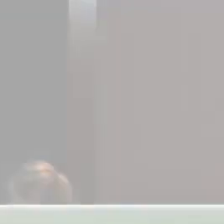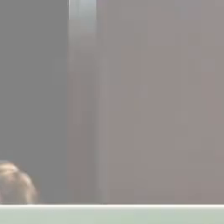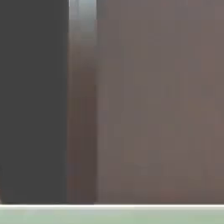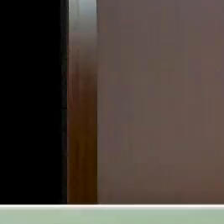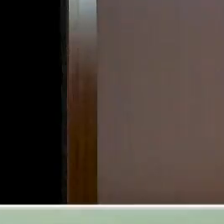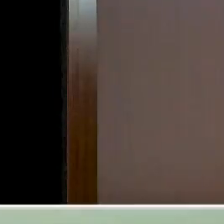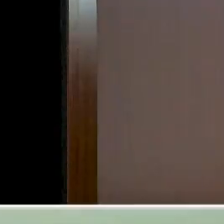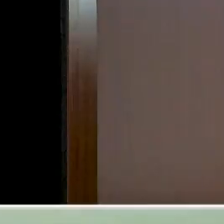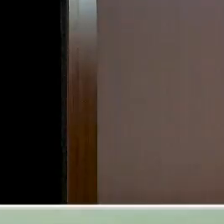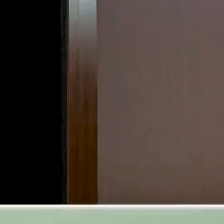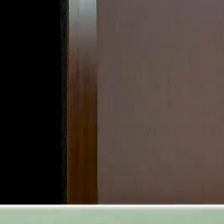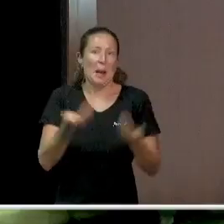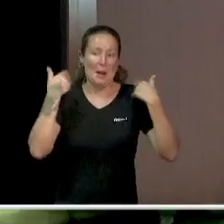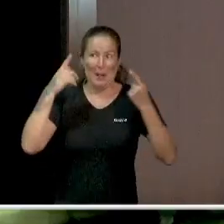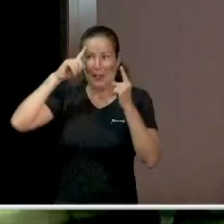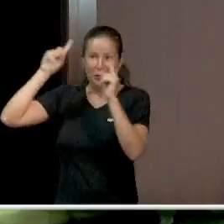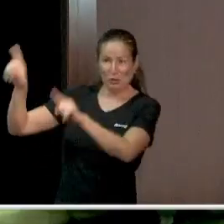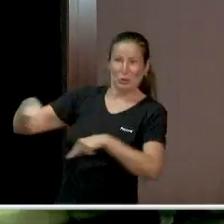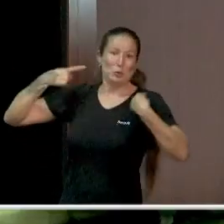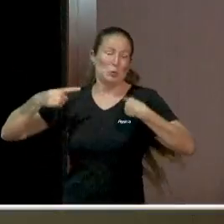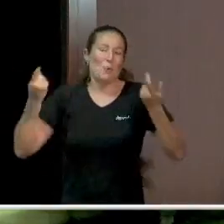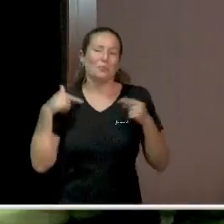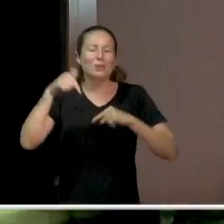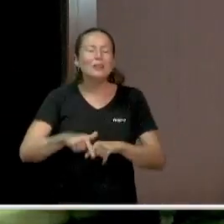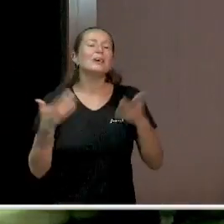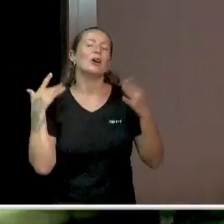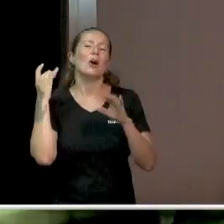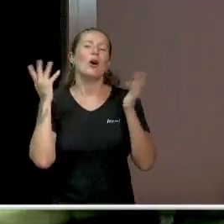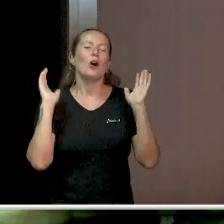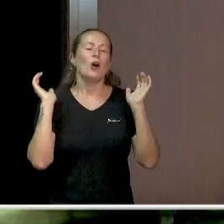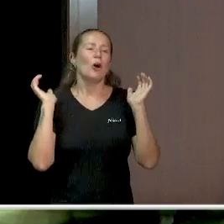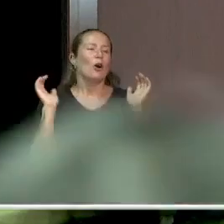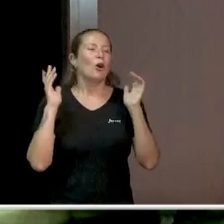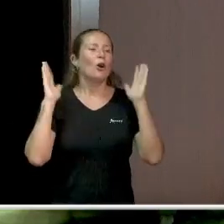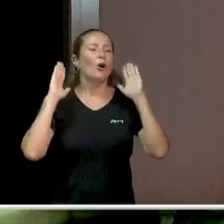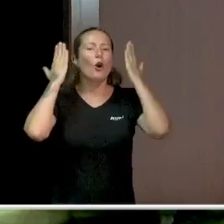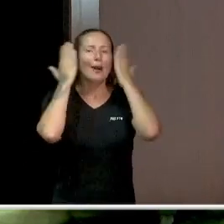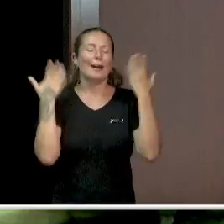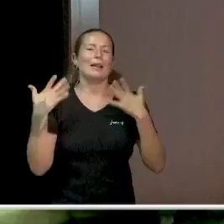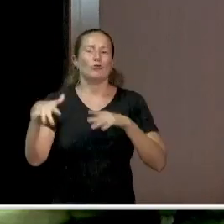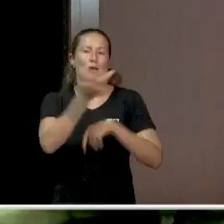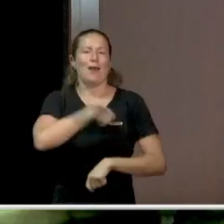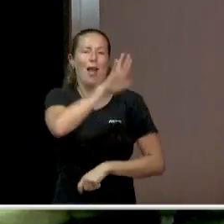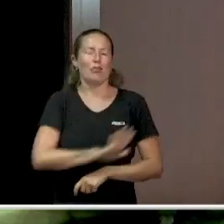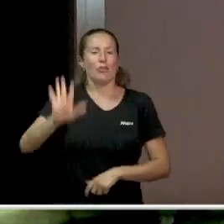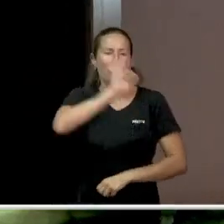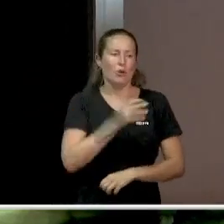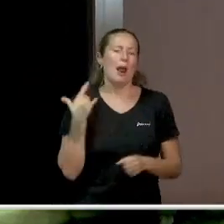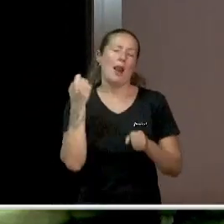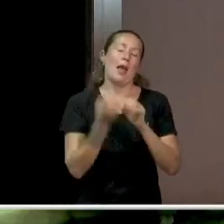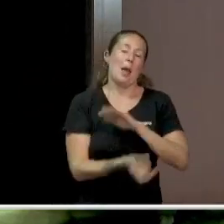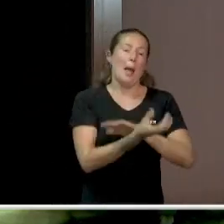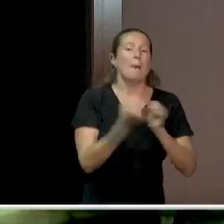la bienvenida a este cuarto Congreso Nacional de Emprendimiento, Empleo y Discapacidad que